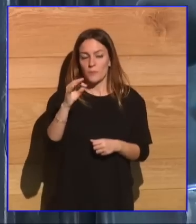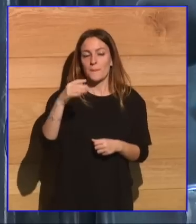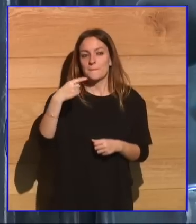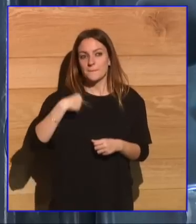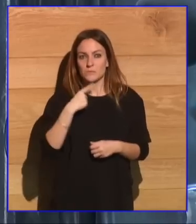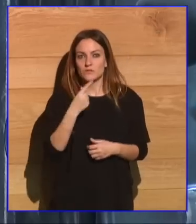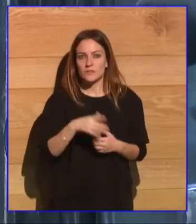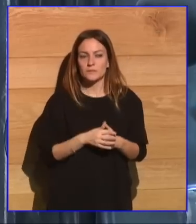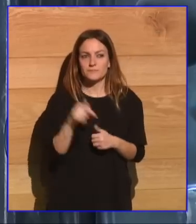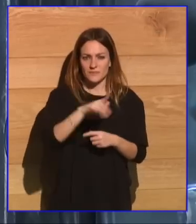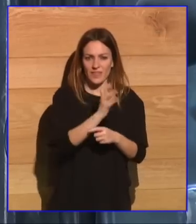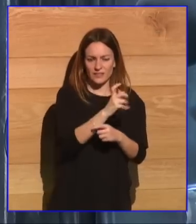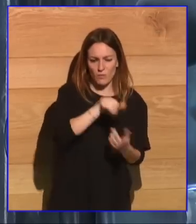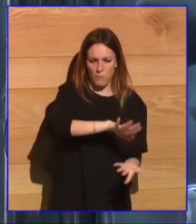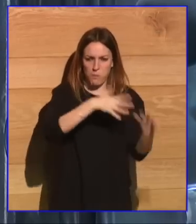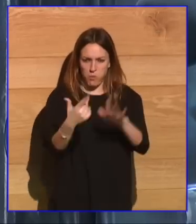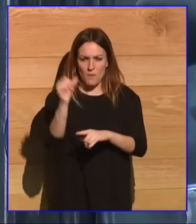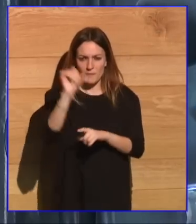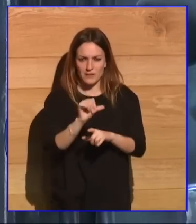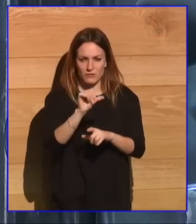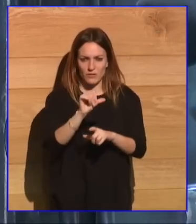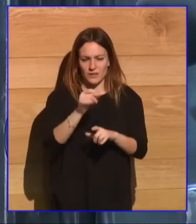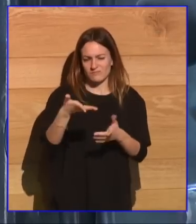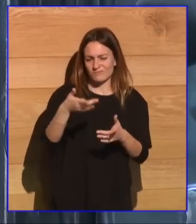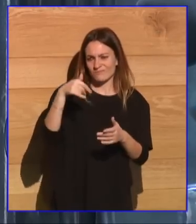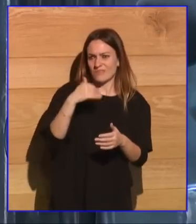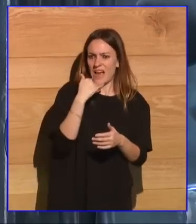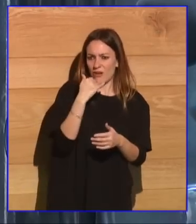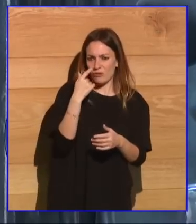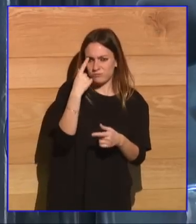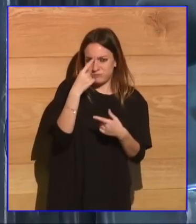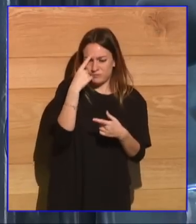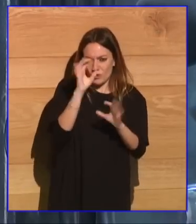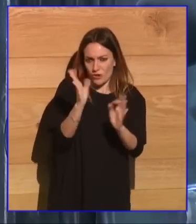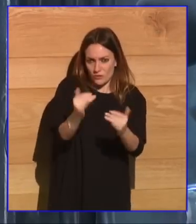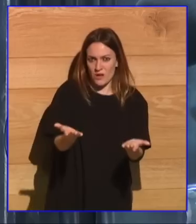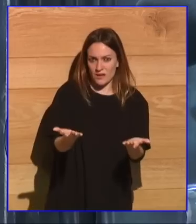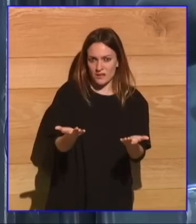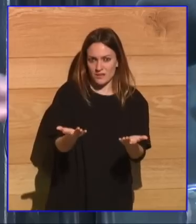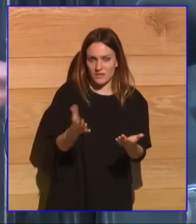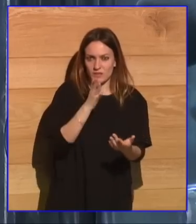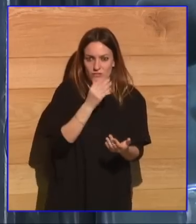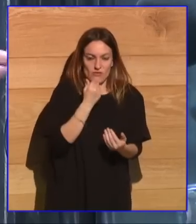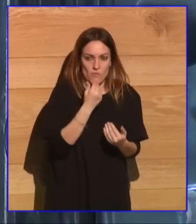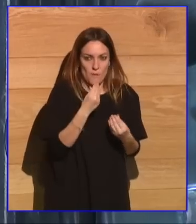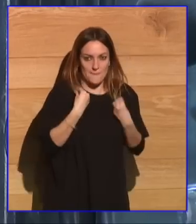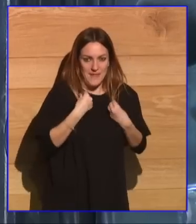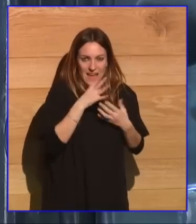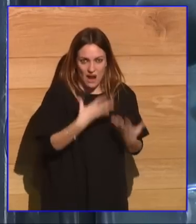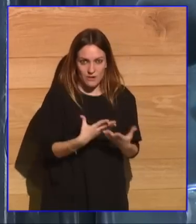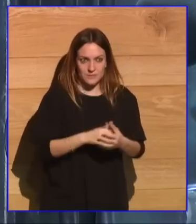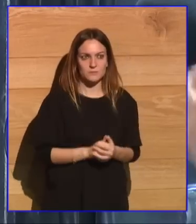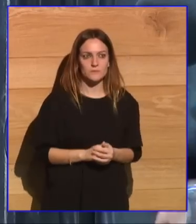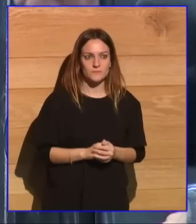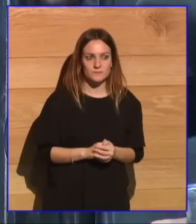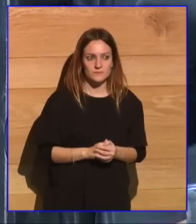película de un disco, porque entonces la vida no era como ahora. O sea, hay una peli que se llama Emojis, y coges emojis y los conviertes